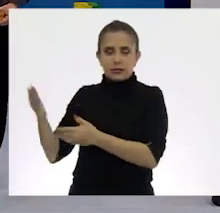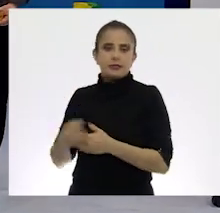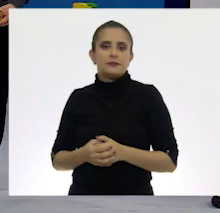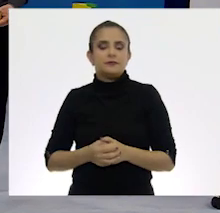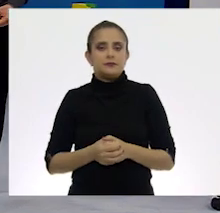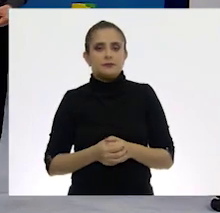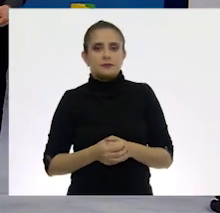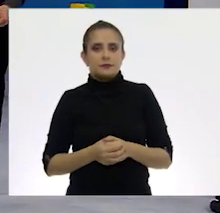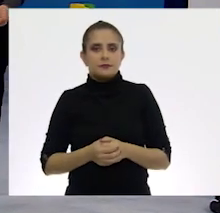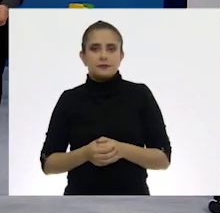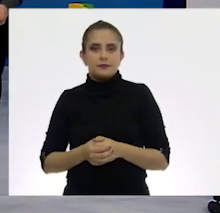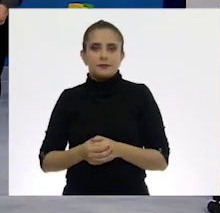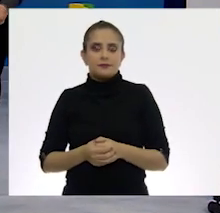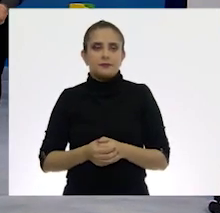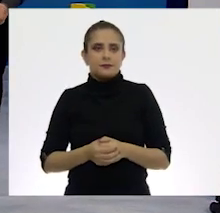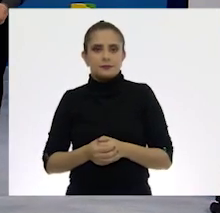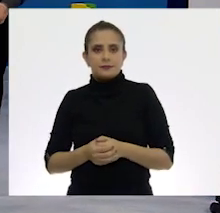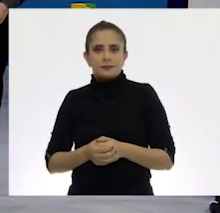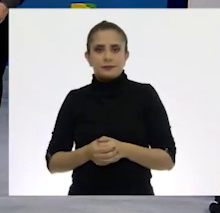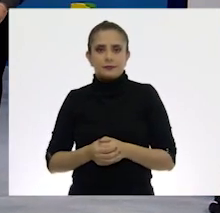Y voy a abrir